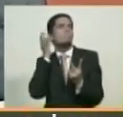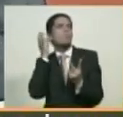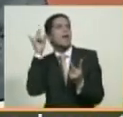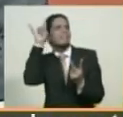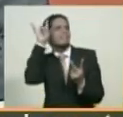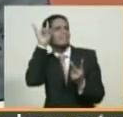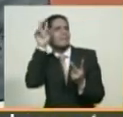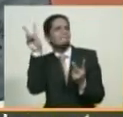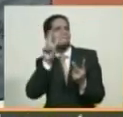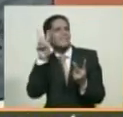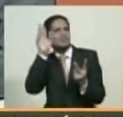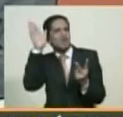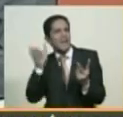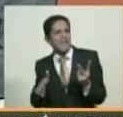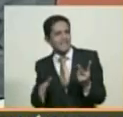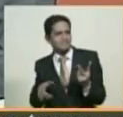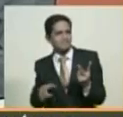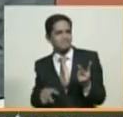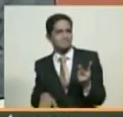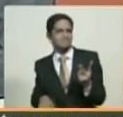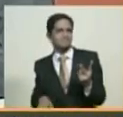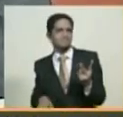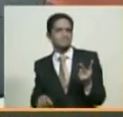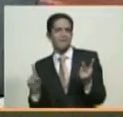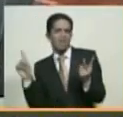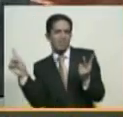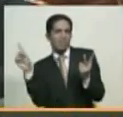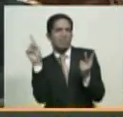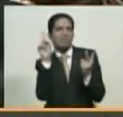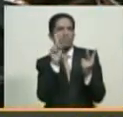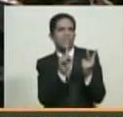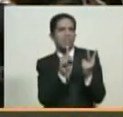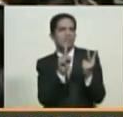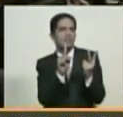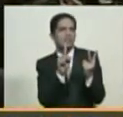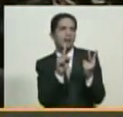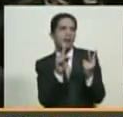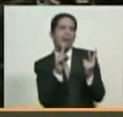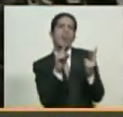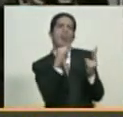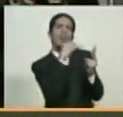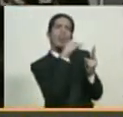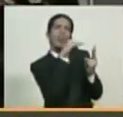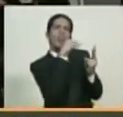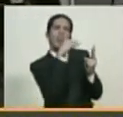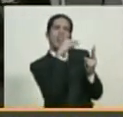venezolanas, y aquí hay muchísimas periodistas mujeres, y los indujeron a la infidelidad.